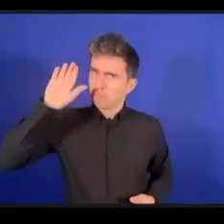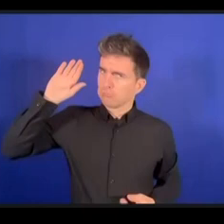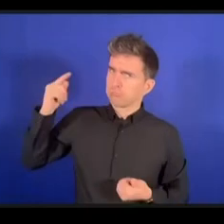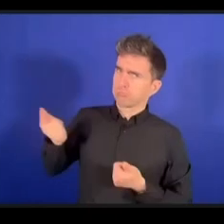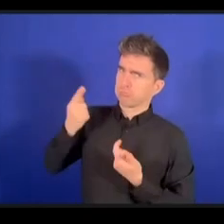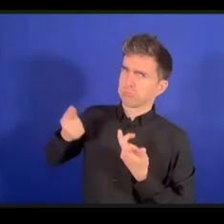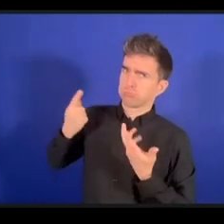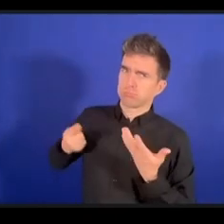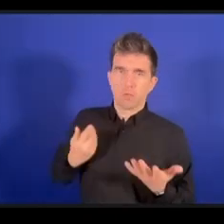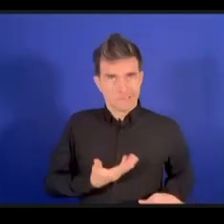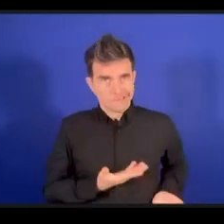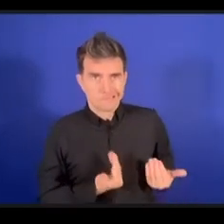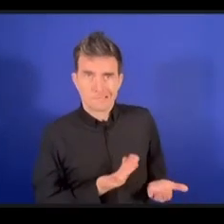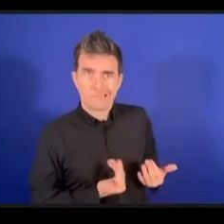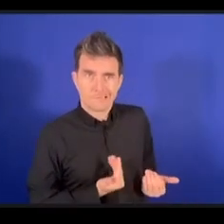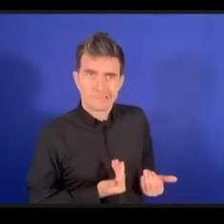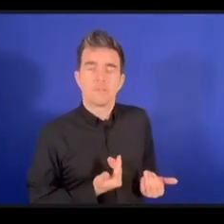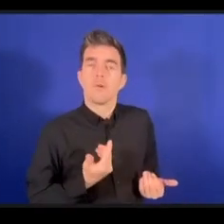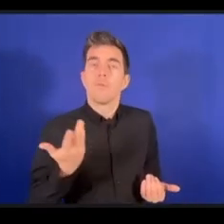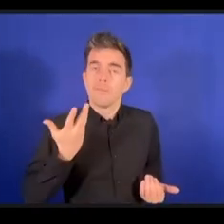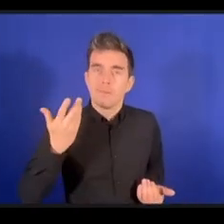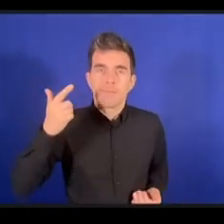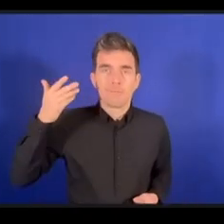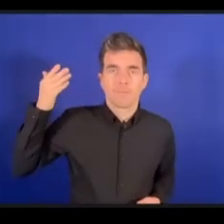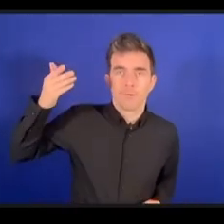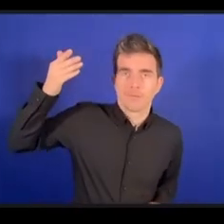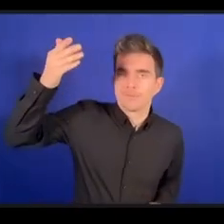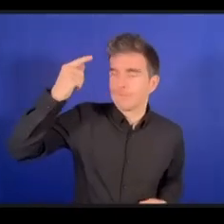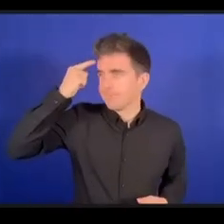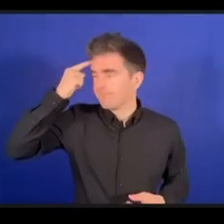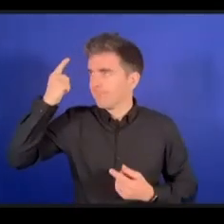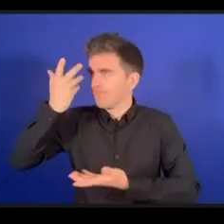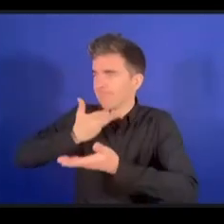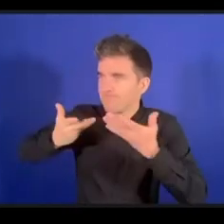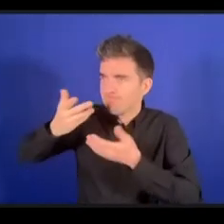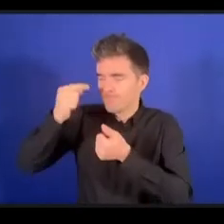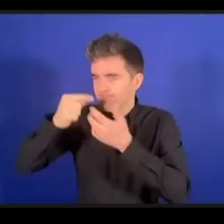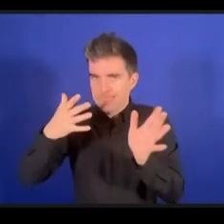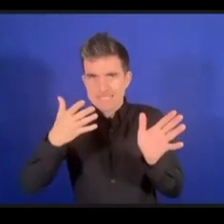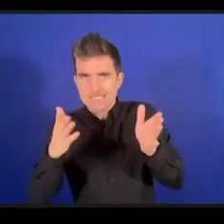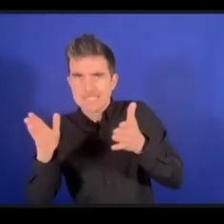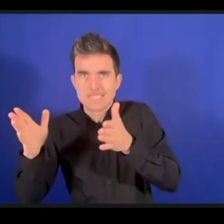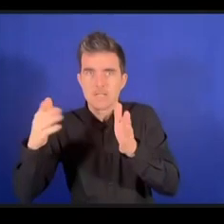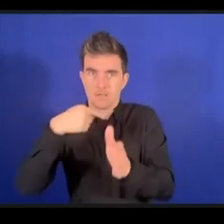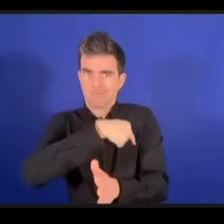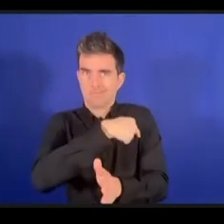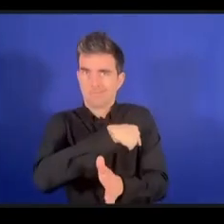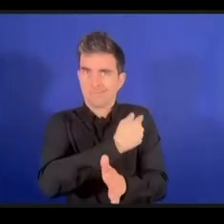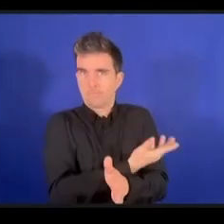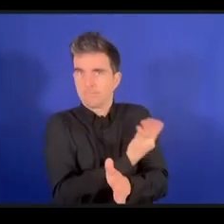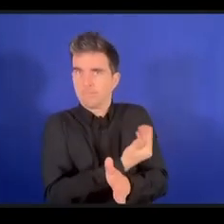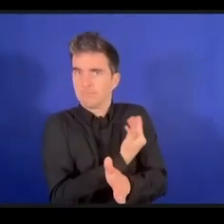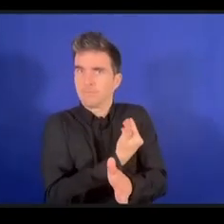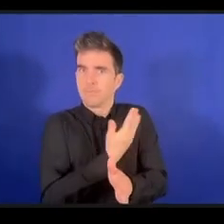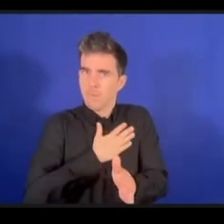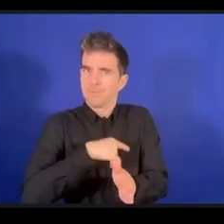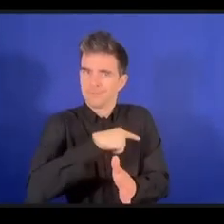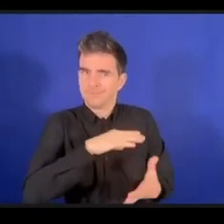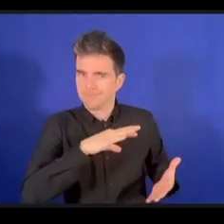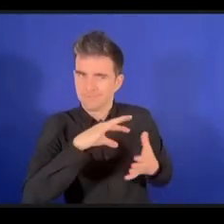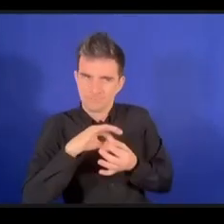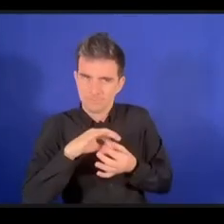para la gobernanza de internet los jóvenes tienen un papel fundamental que desempeñar